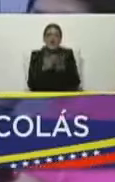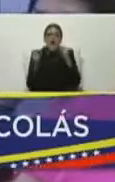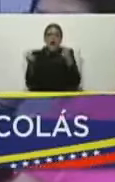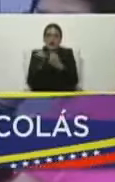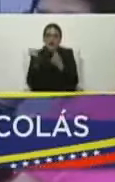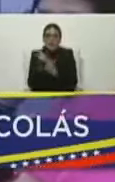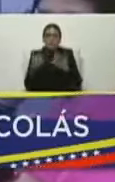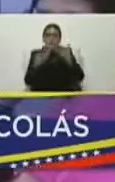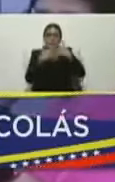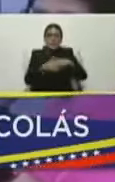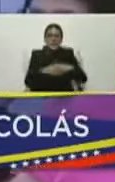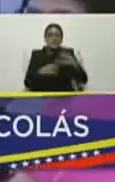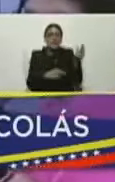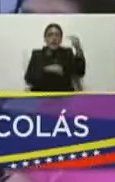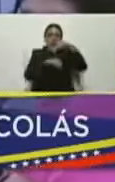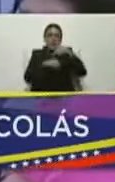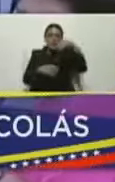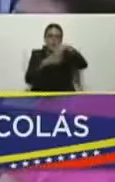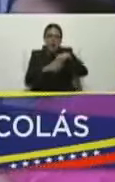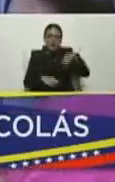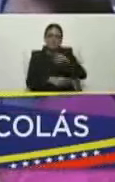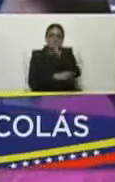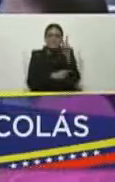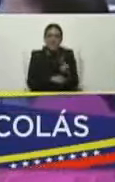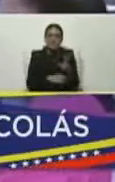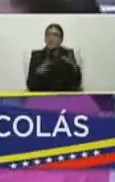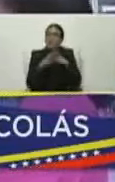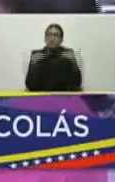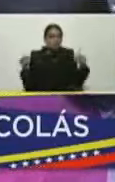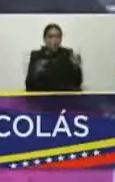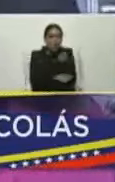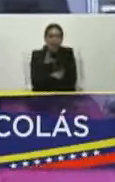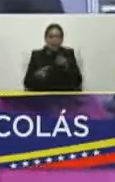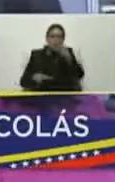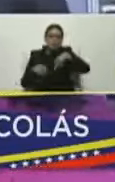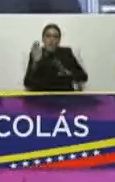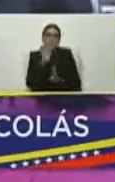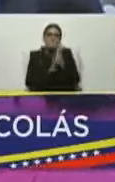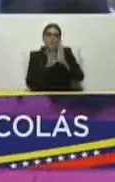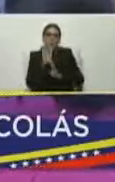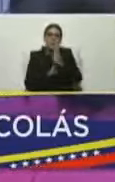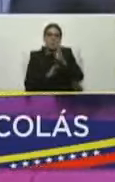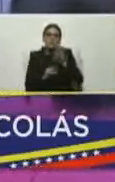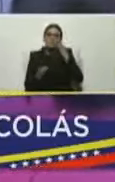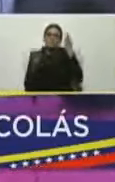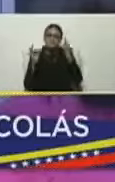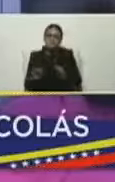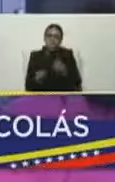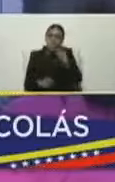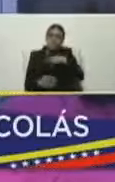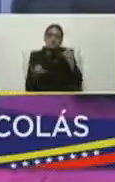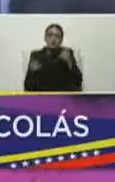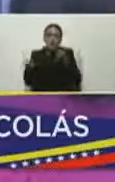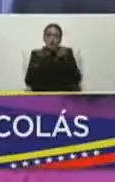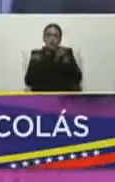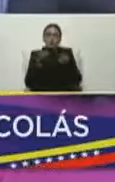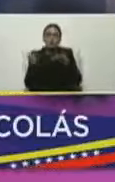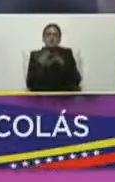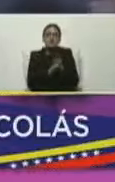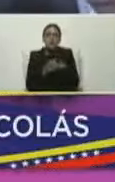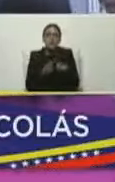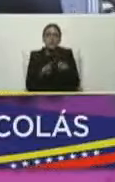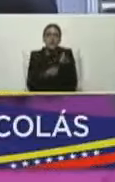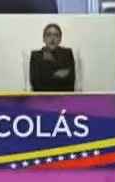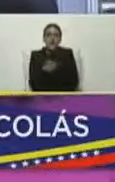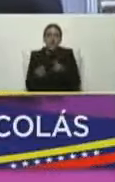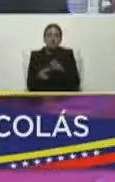de la industria nacional que se está recuperando. Toda la economía se está recuperando. Tengo las riendas de la economía. Y a muy